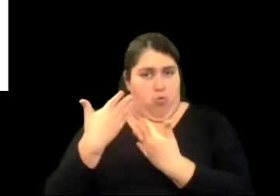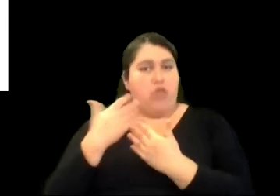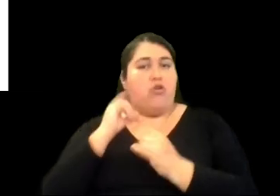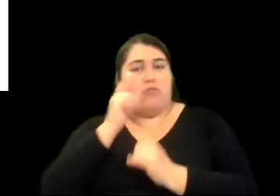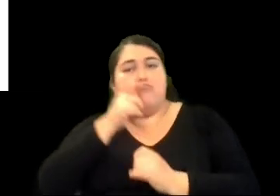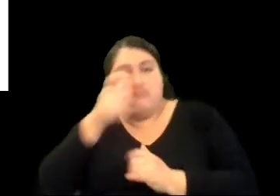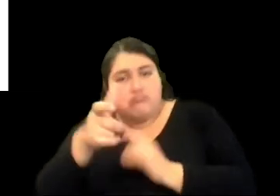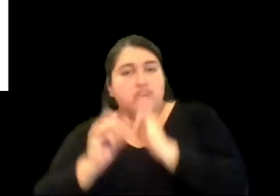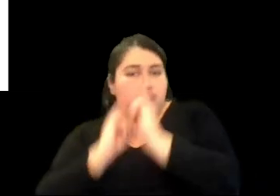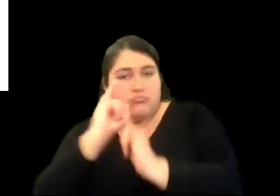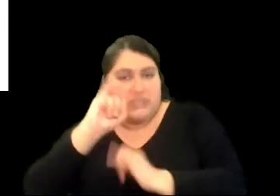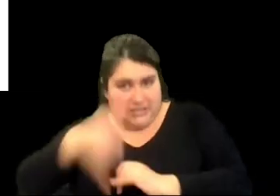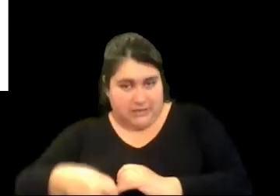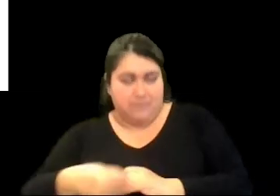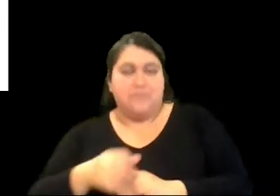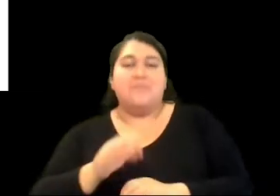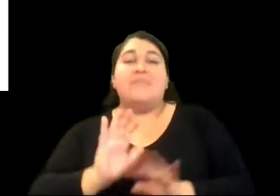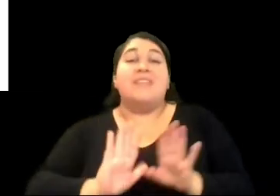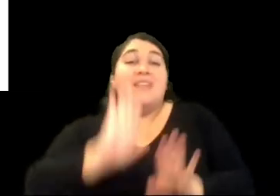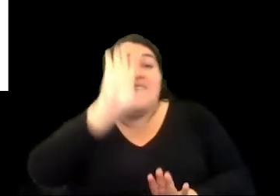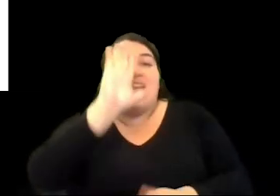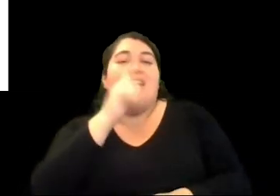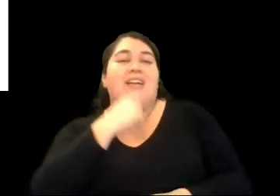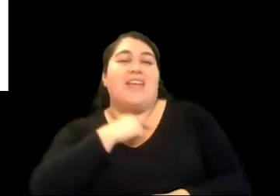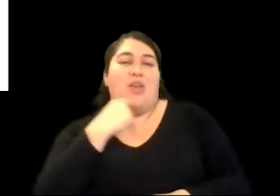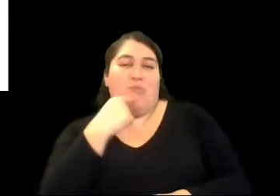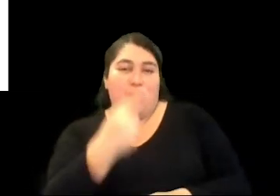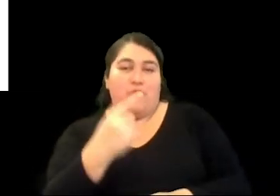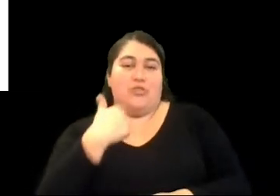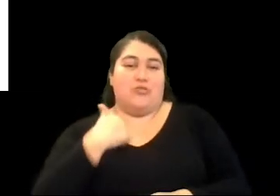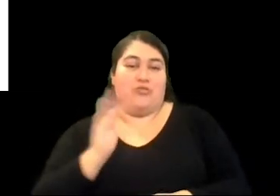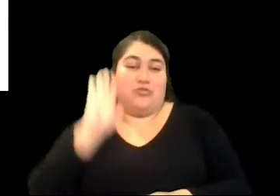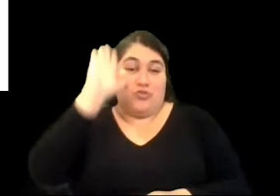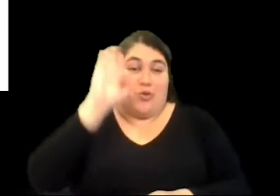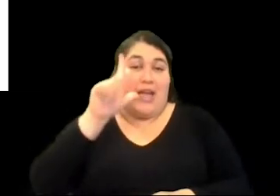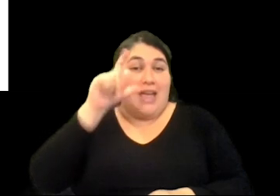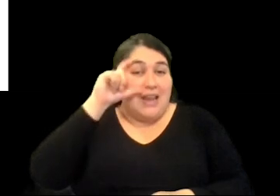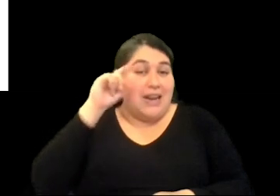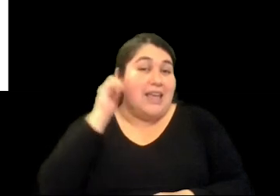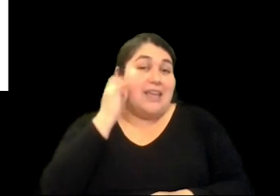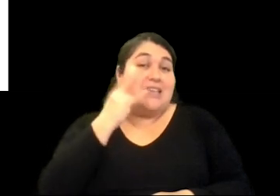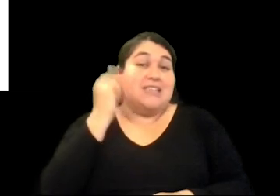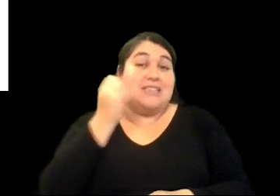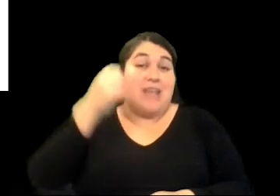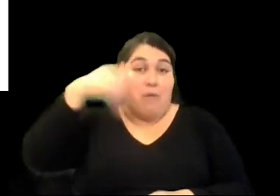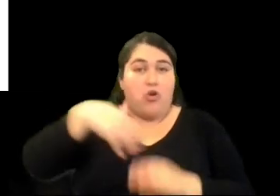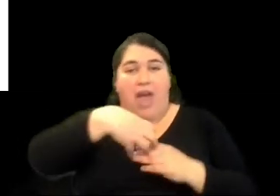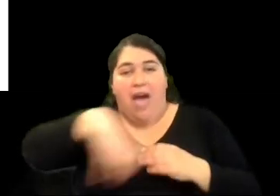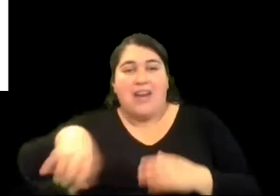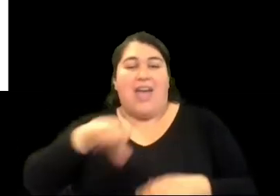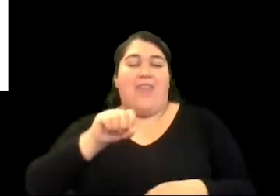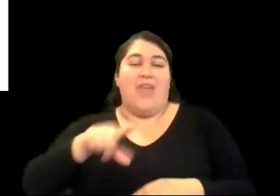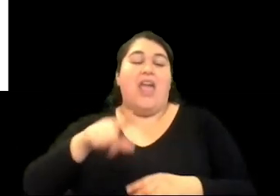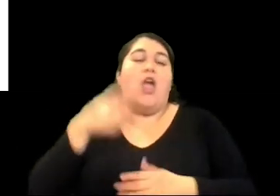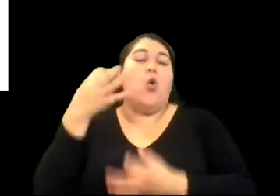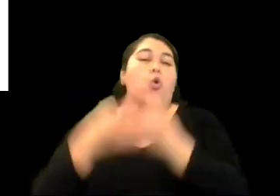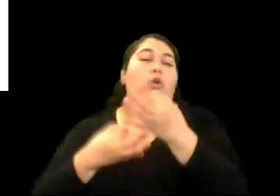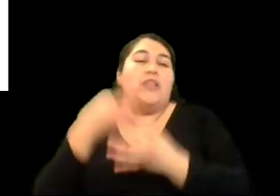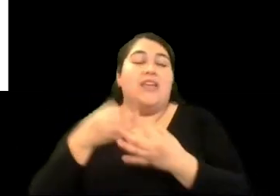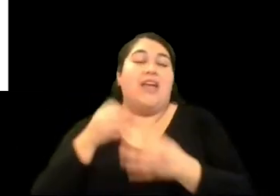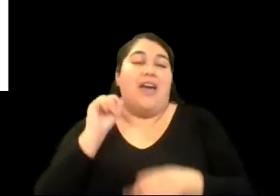Stella, si me permitís despejarte acá, te habla Julián de Osle Guizamón, de Jurídica de Rosario. Yo también Hola, estoy en Julián.